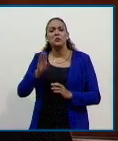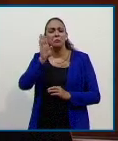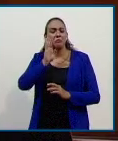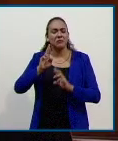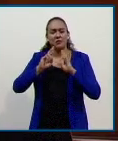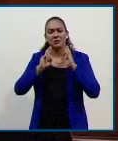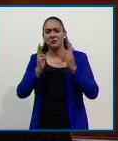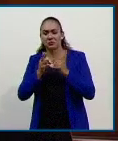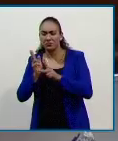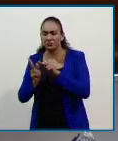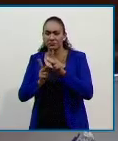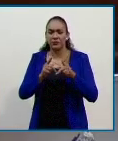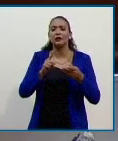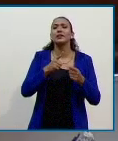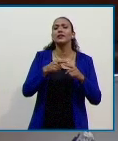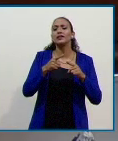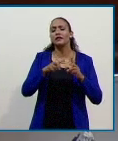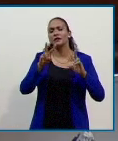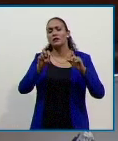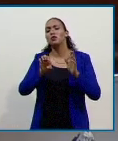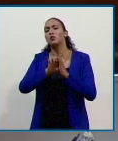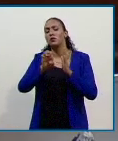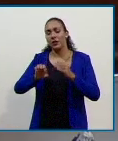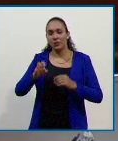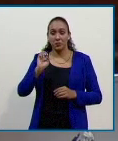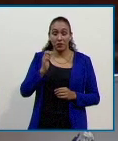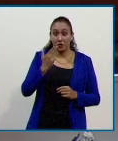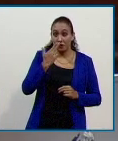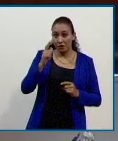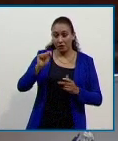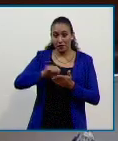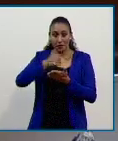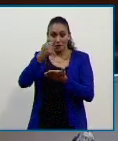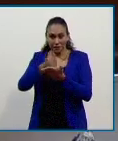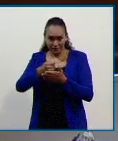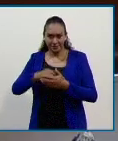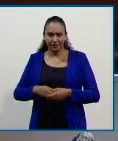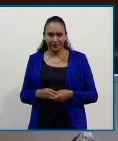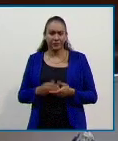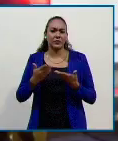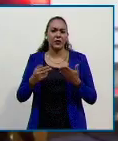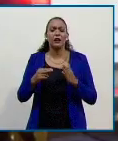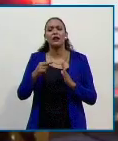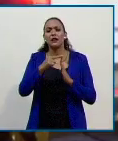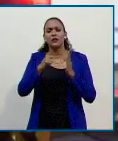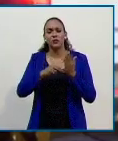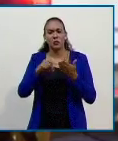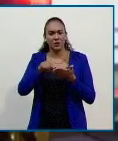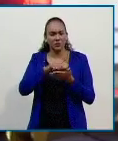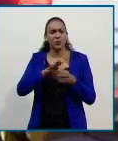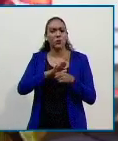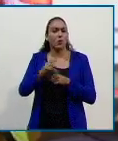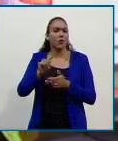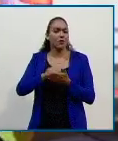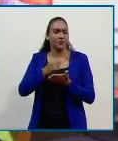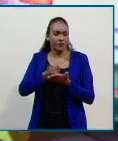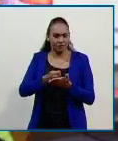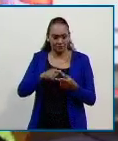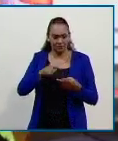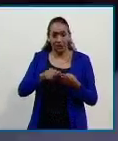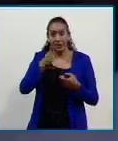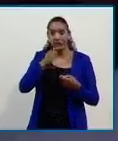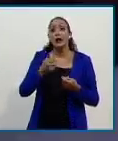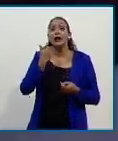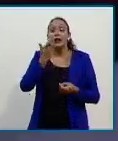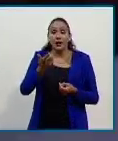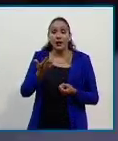diversas disposiciones de leyes de ingresos de municipios de Chihuahua y Tamaulipas. De las normas invalidadas de Tamaulipas destacan las que disponían una